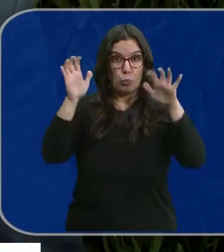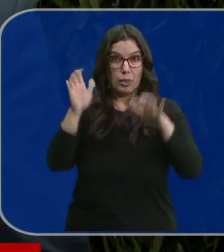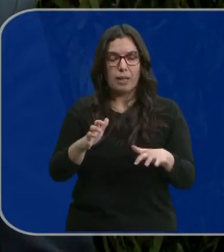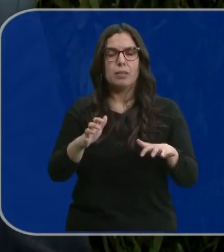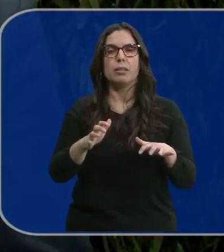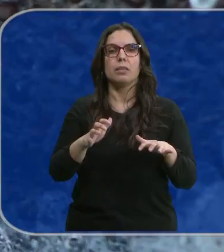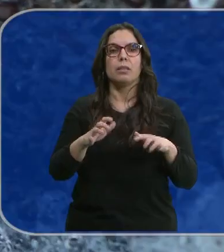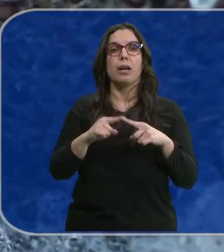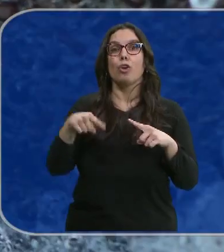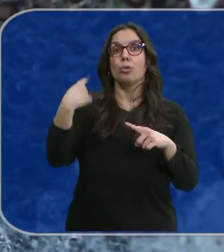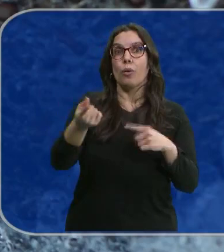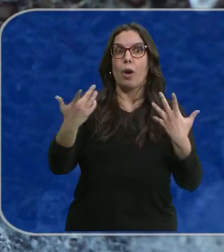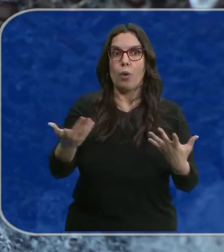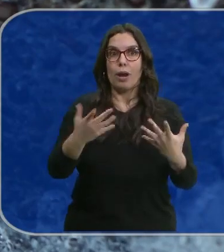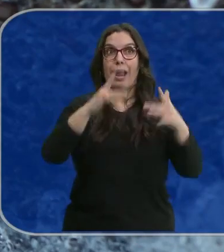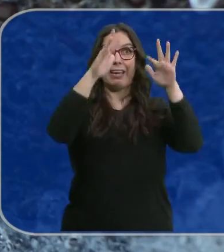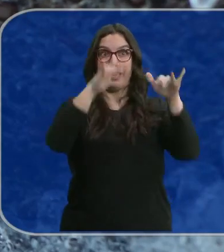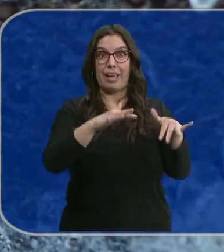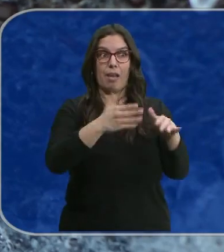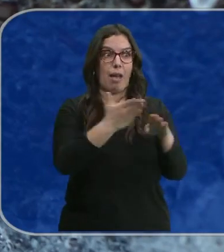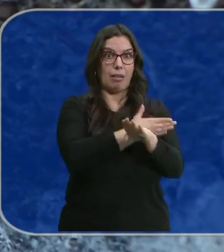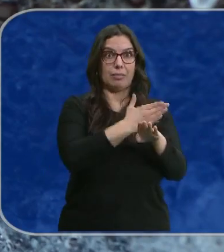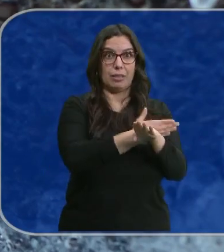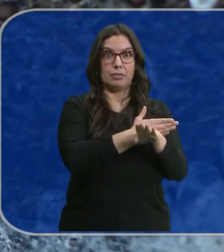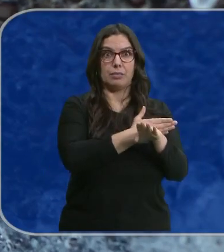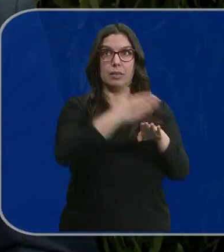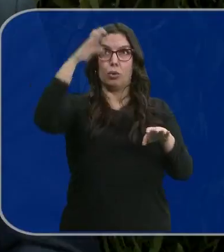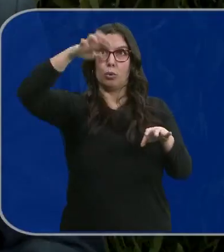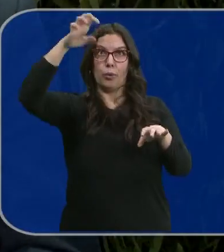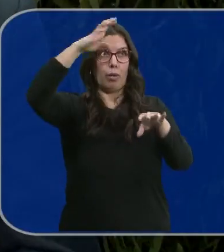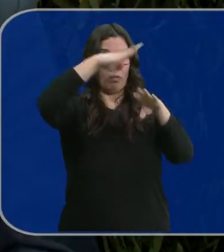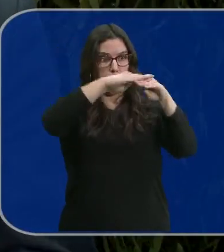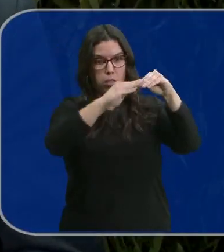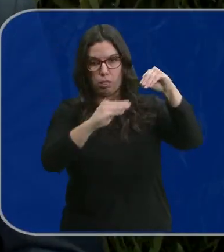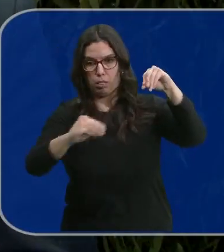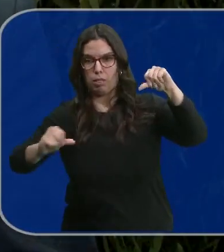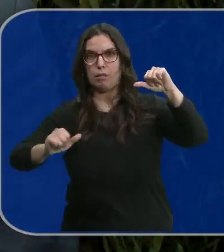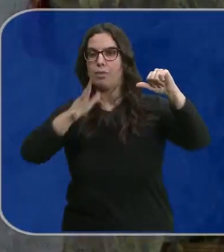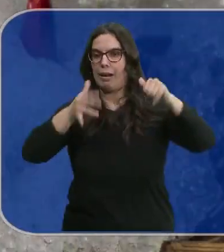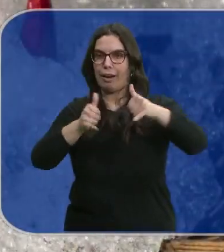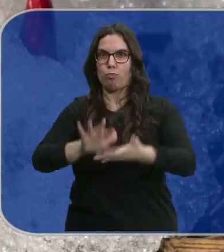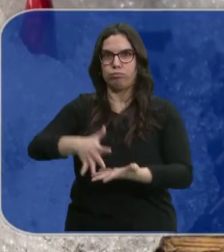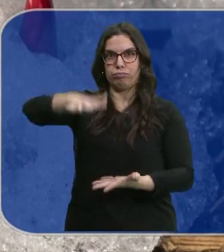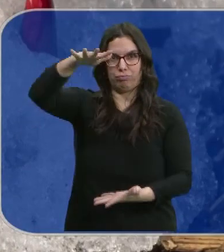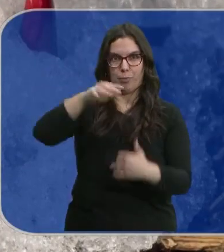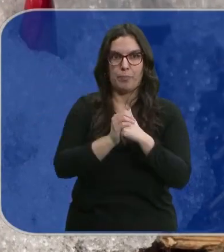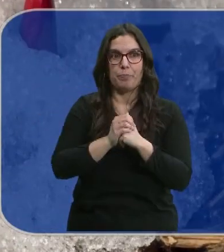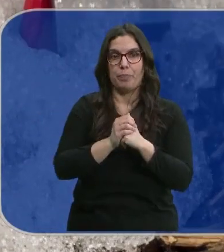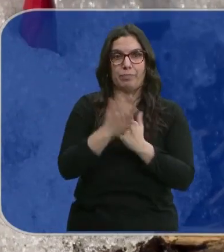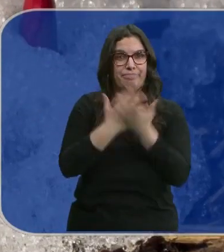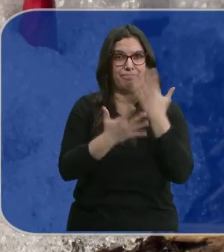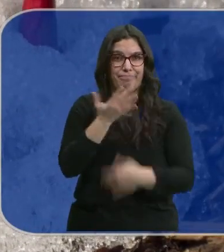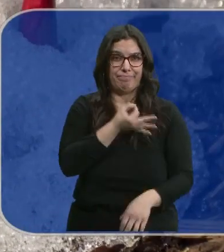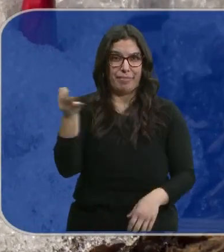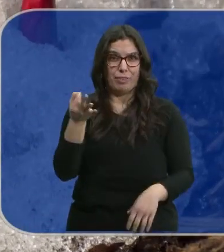lluvia, están originando que la nieve acumulada en días previos funda y por tanto aumente la escorrentía. Se ha juntado todo para